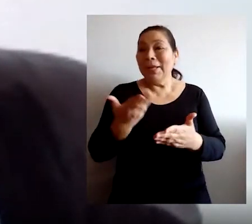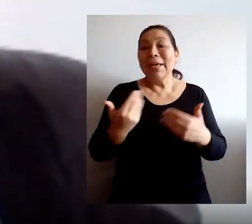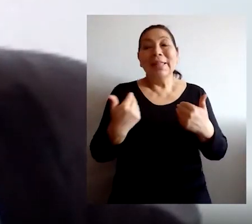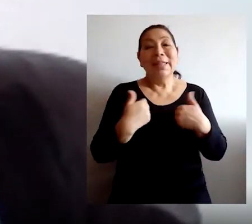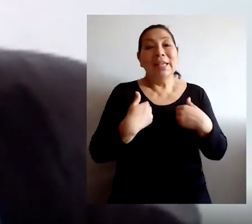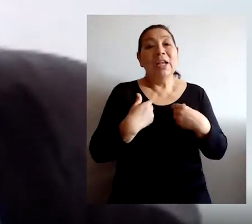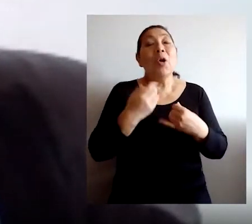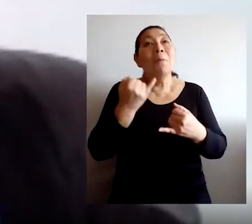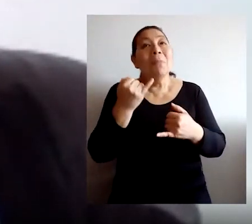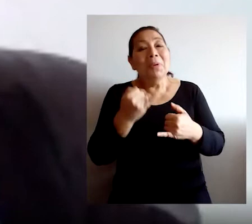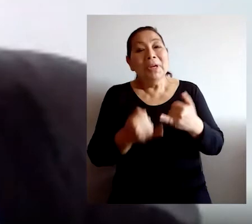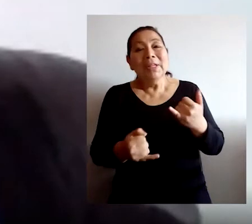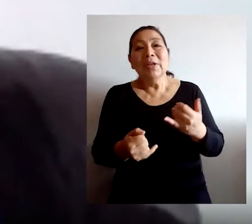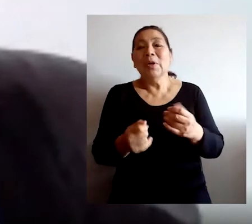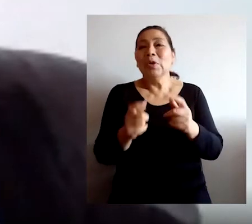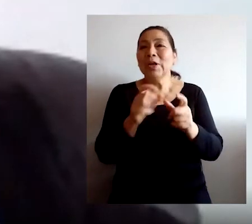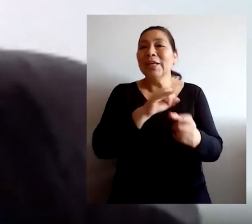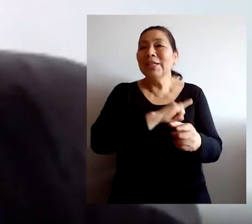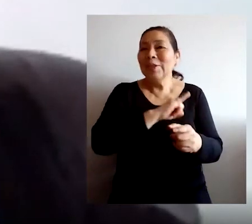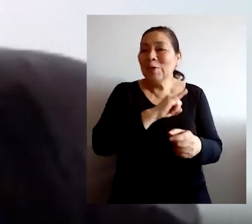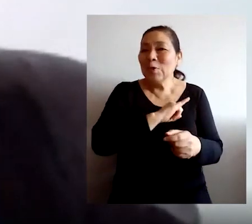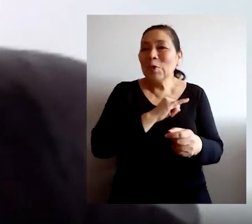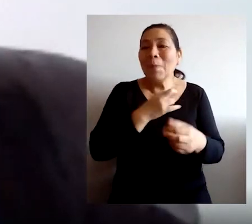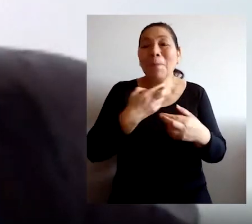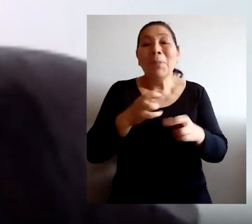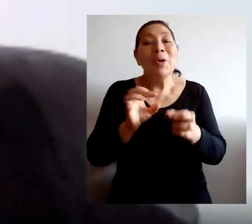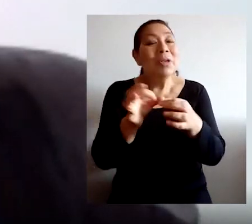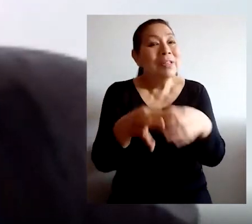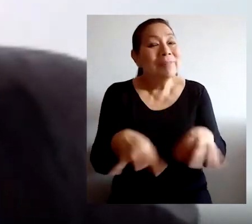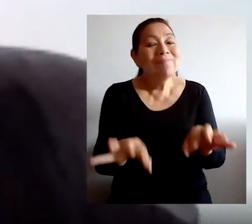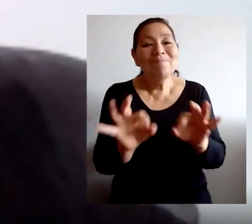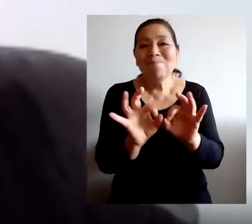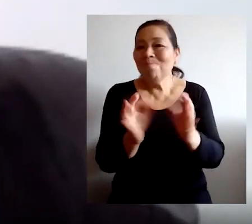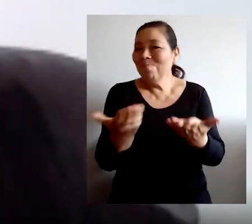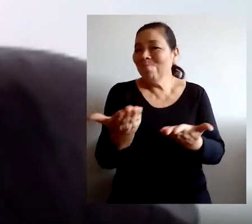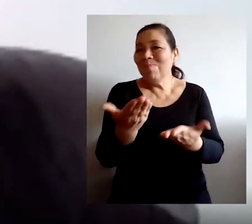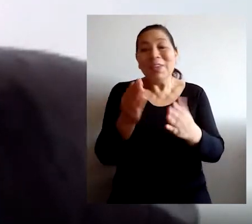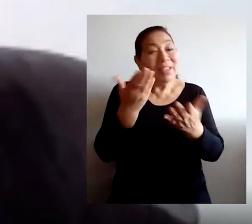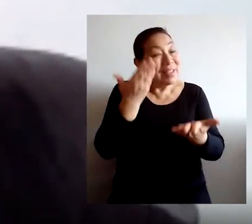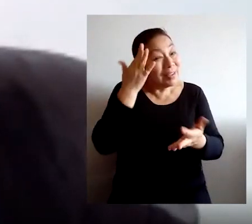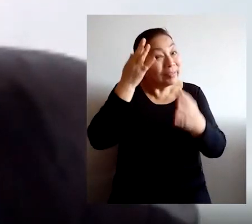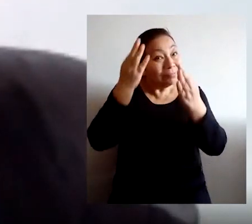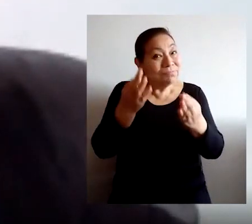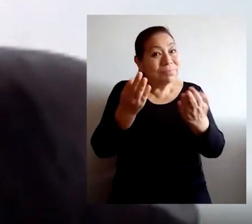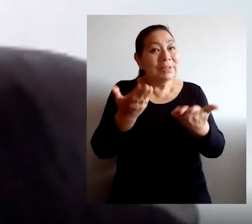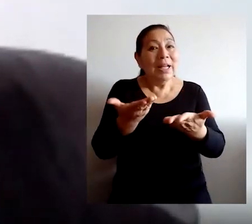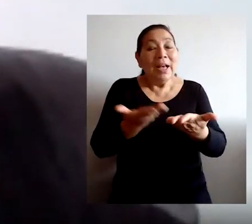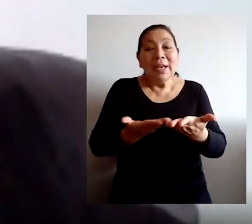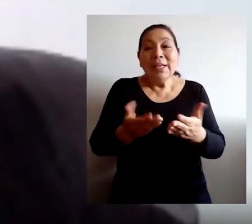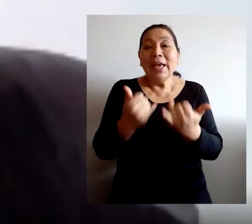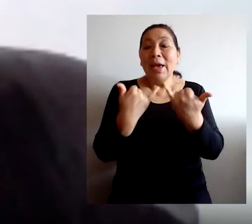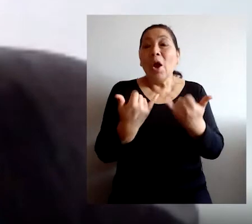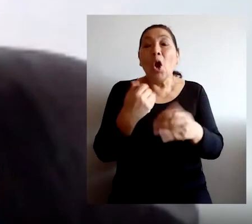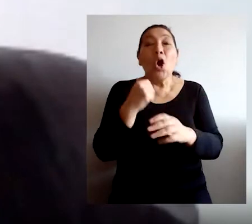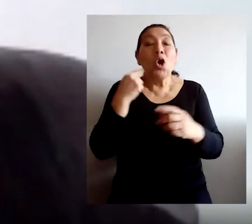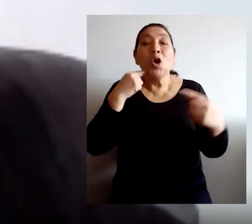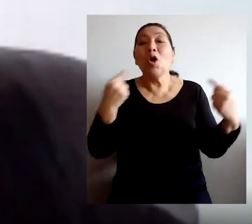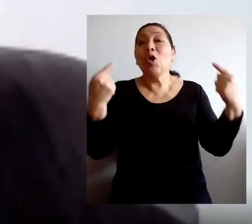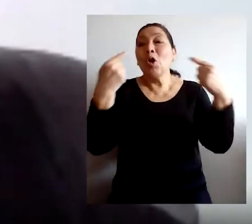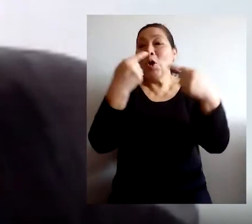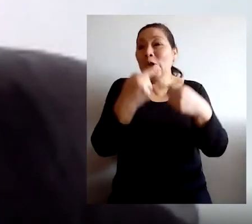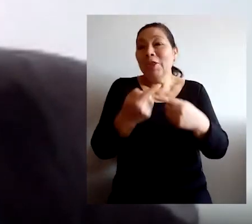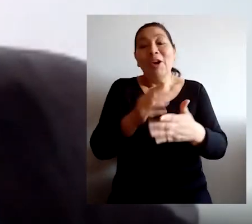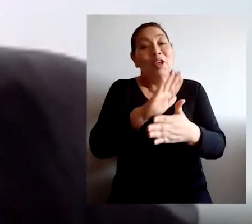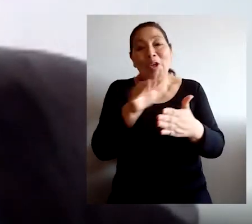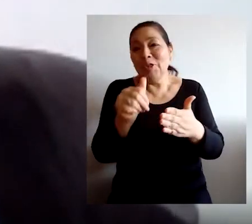pretensiones que tengan como finalidad la restitución de un derecho fundamental cuya titularidad sea incierta o litigiosa o que se fundamente en hechos